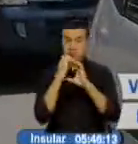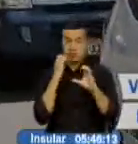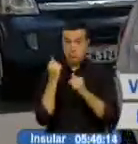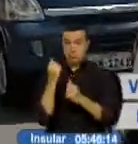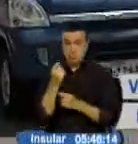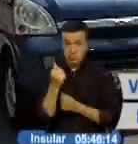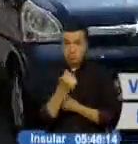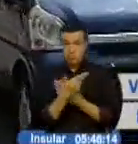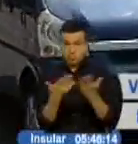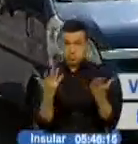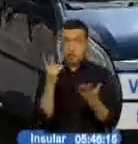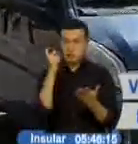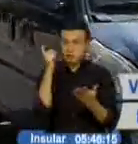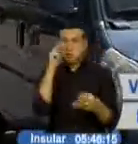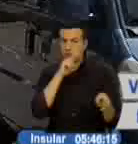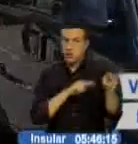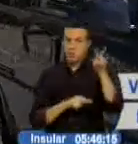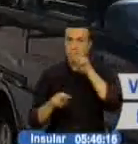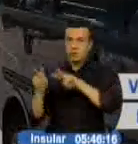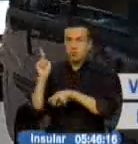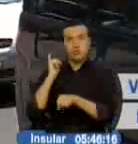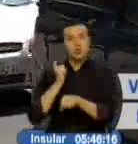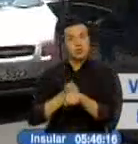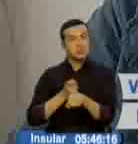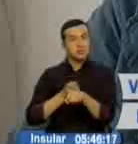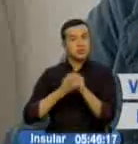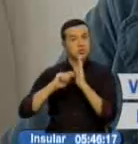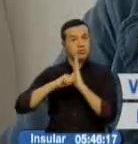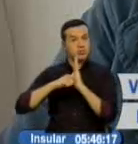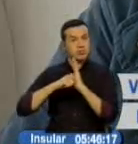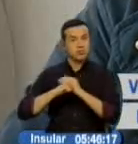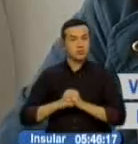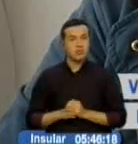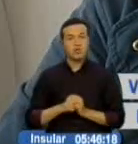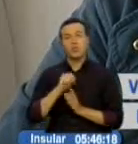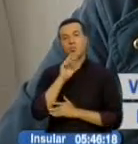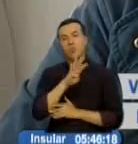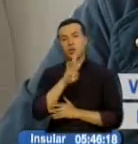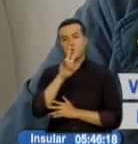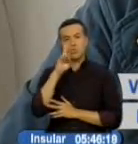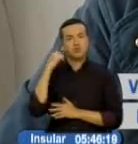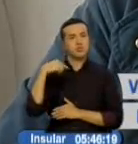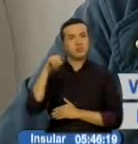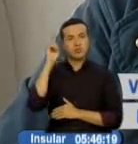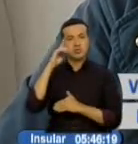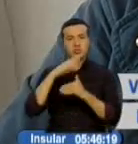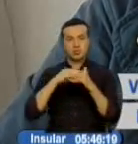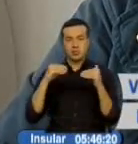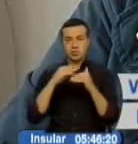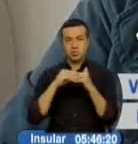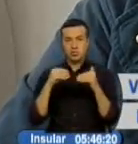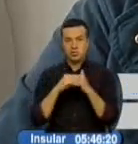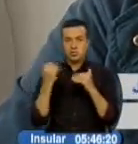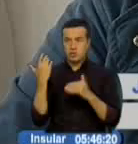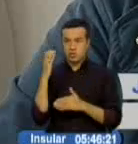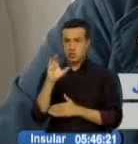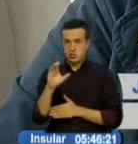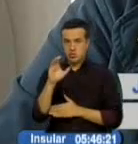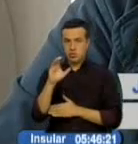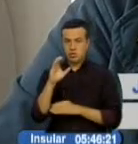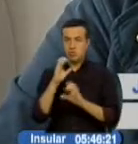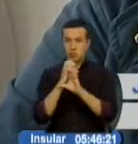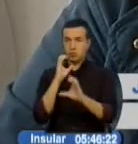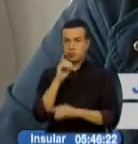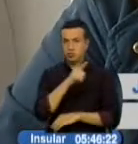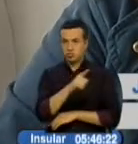transportistas debe someterse a un examen especial de la Contraloría. Son 42 millones de dólares entregados a los señores